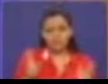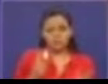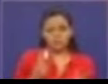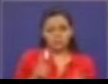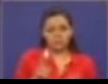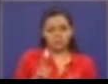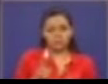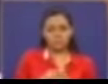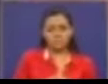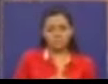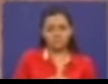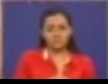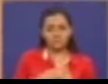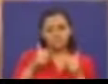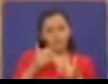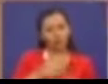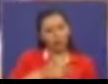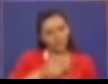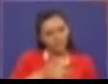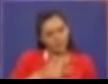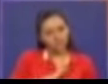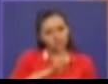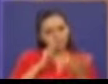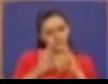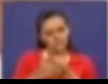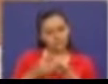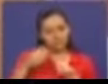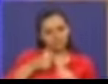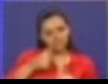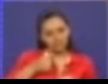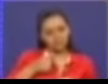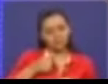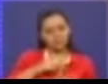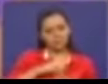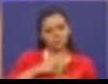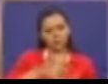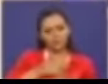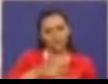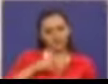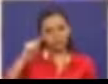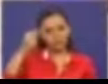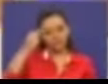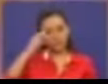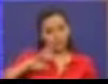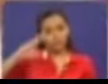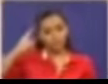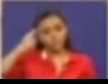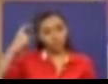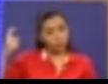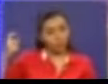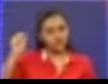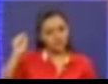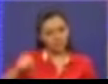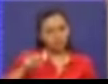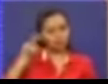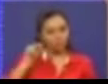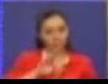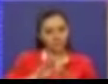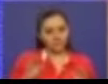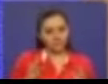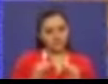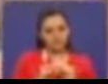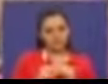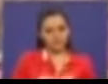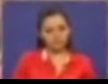realmente extraordinarios. A confiar en el gobierno nacional, a confiar en la patria nueva, que nos roben todo, menos la fe en nosotros mismos,